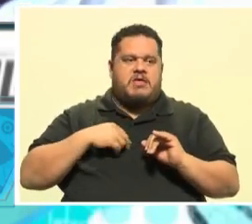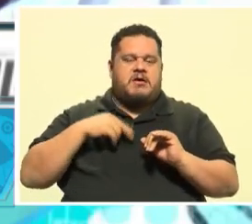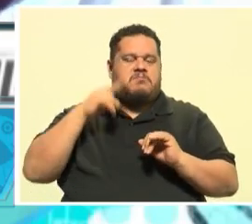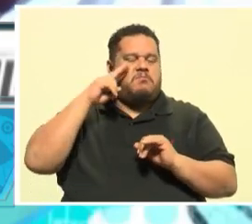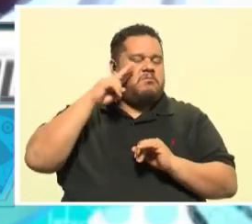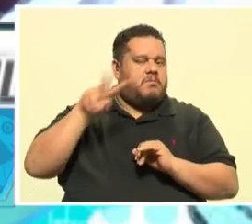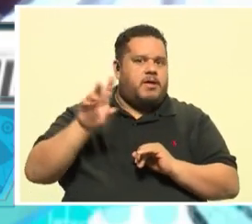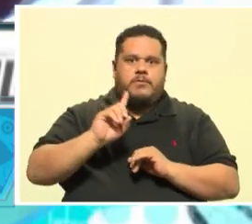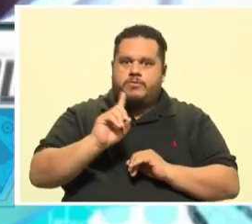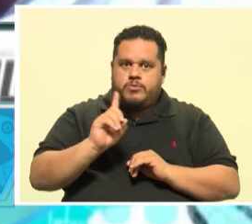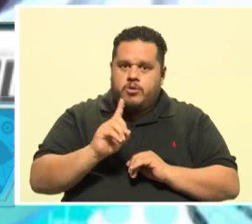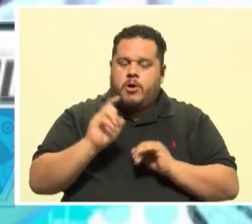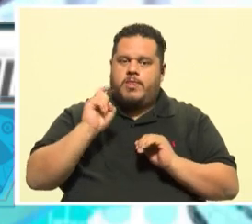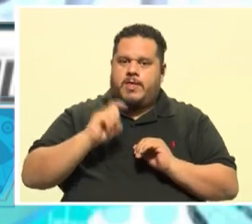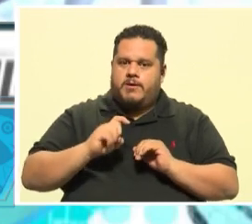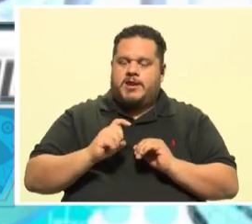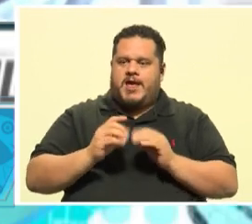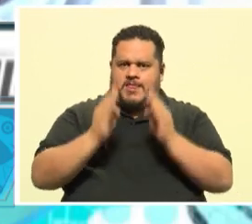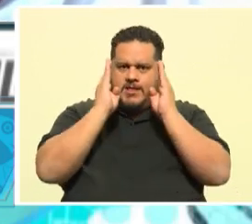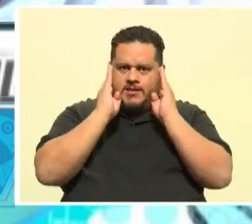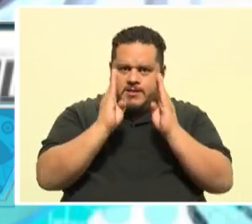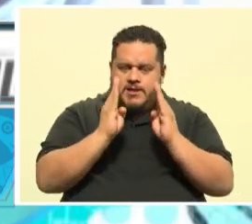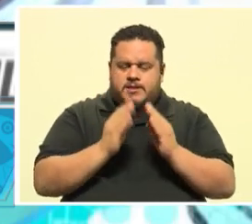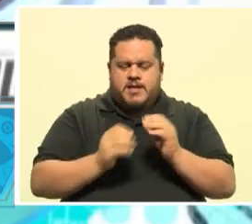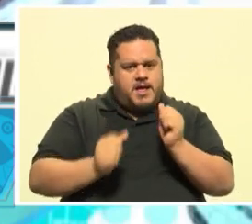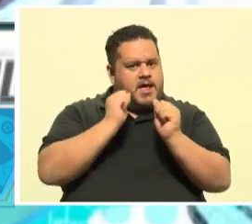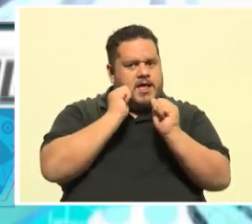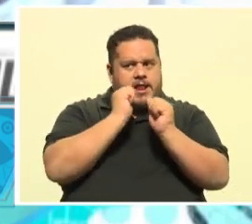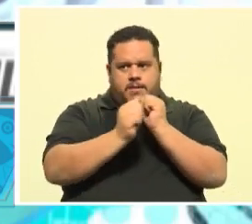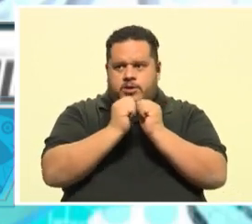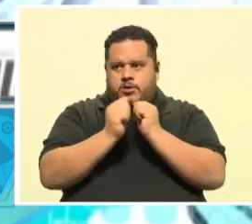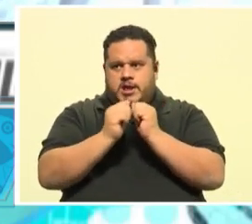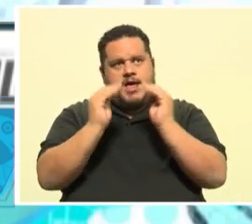¿Cuán probable ve usted un fenómeno de estas características?